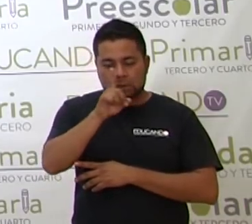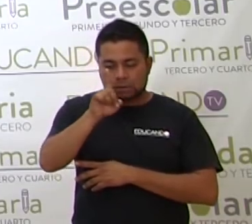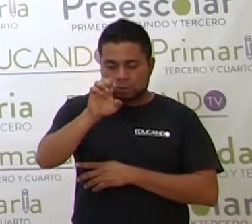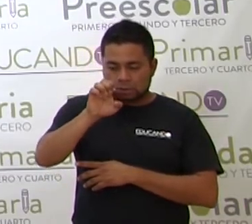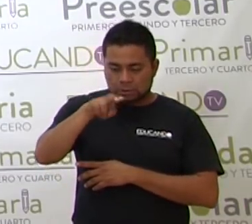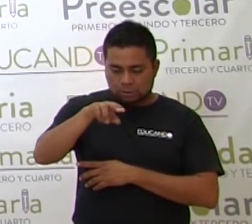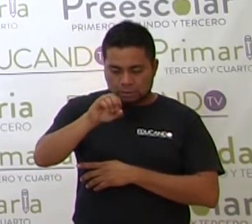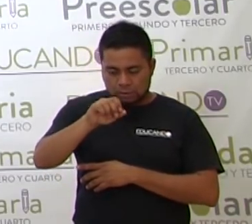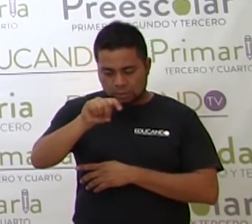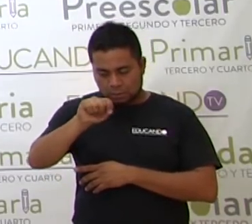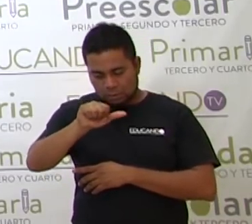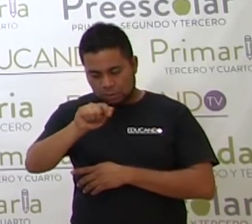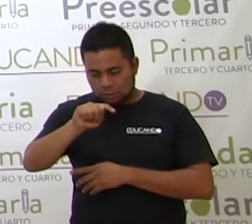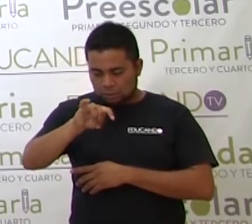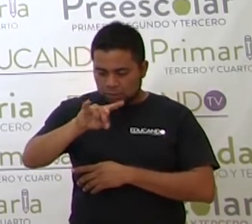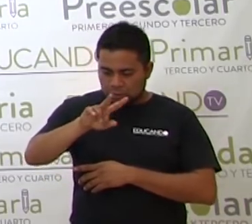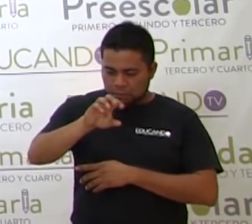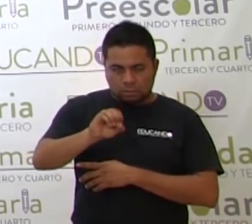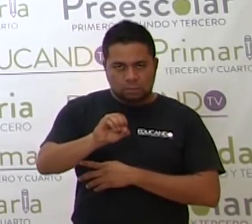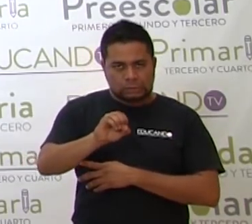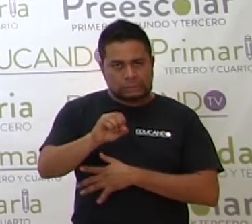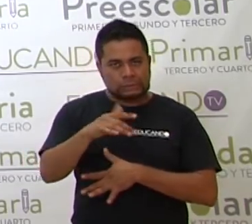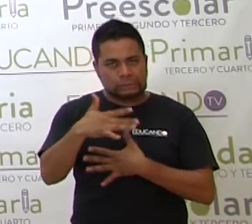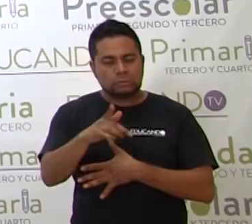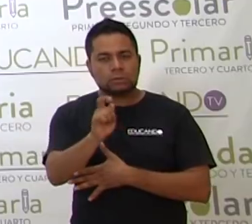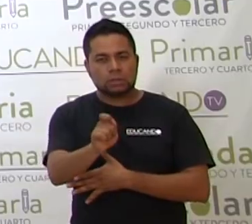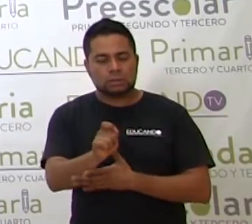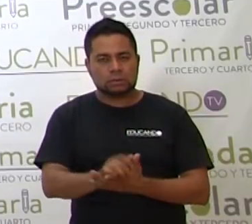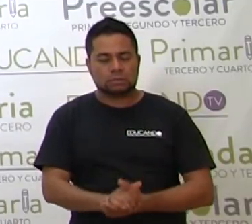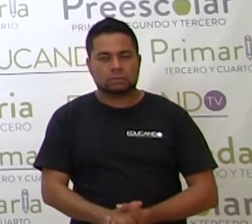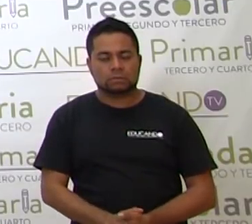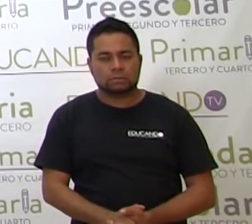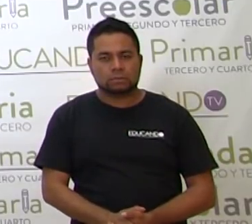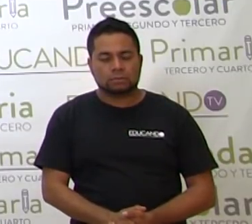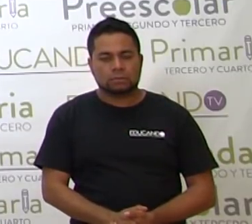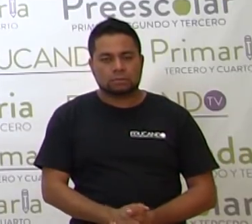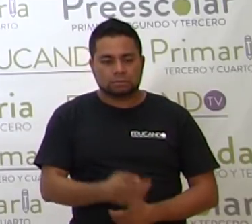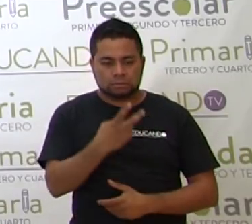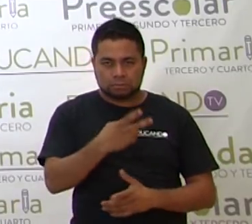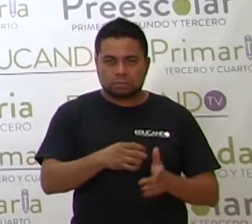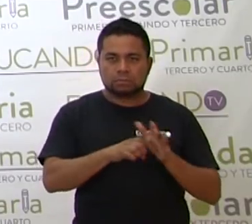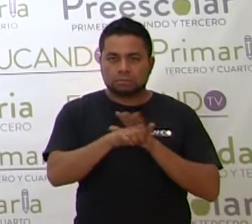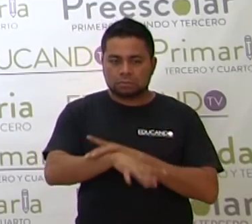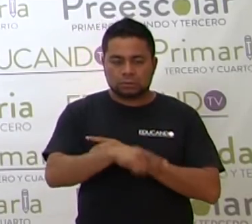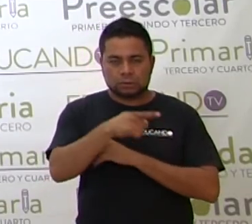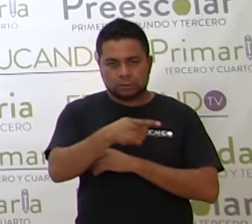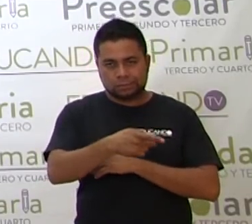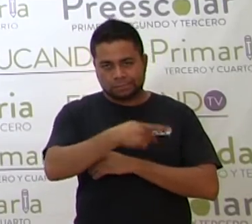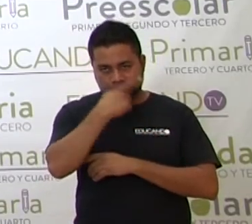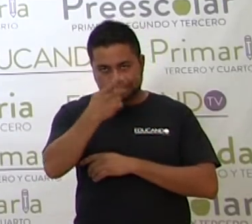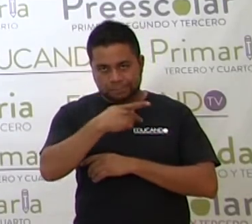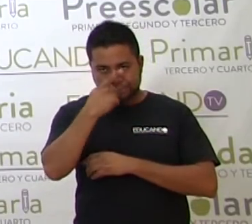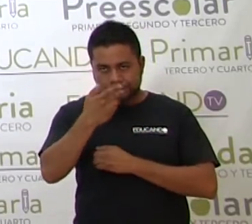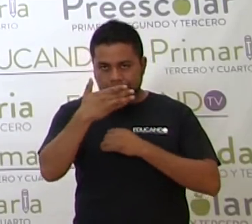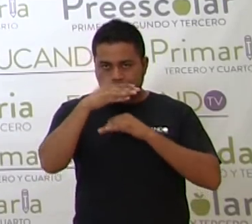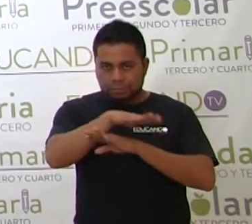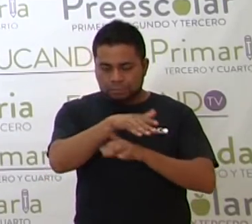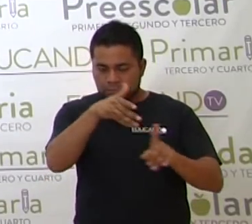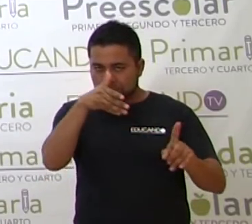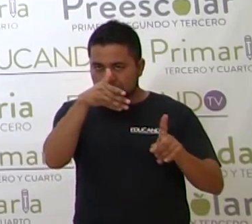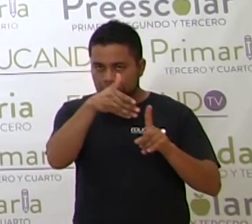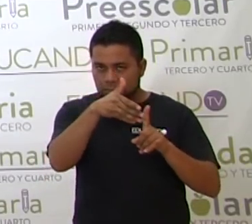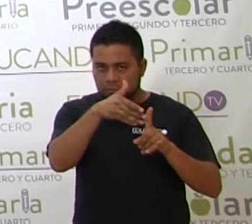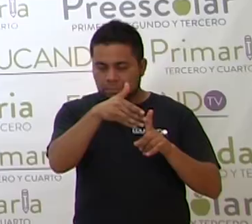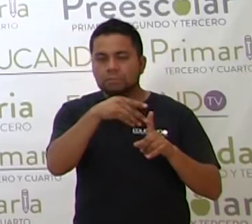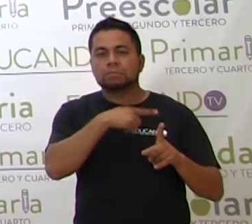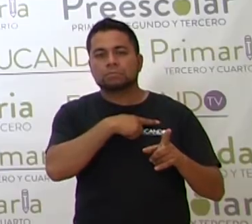denotativo. ¿Y qué es el lenguaje denotativo? Es aquel que va a hablar de todo lo relacionado,